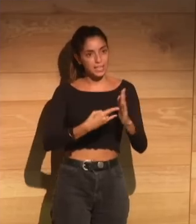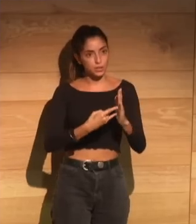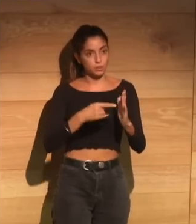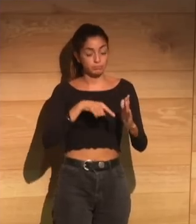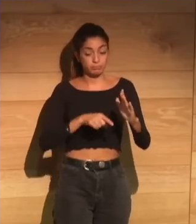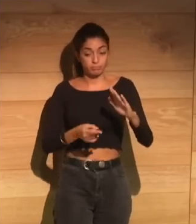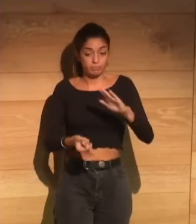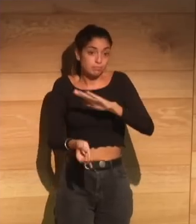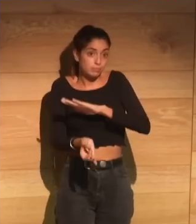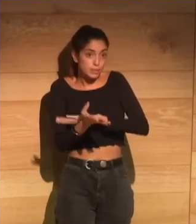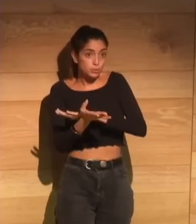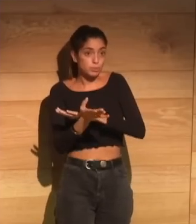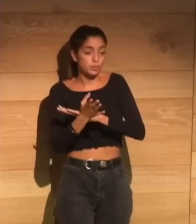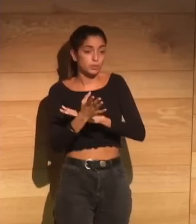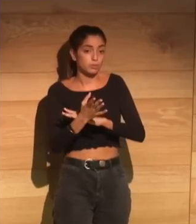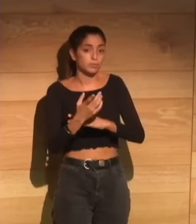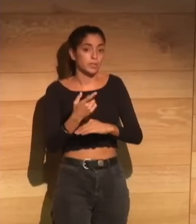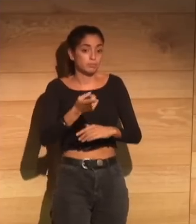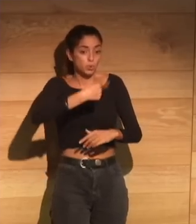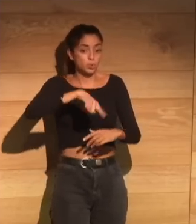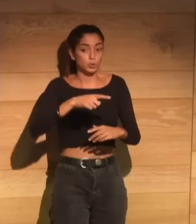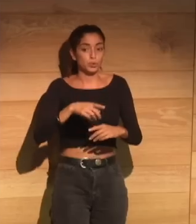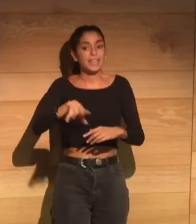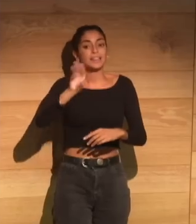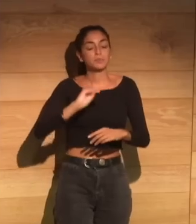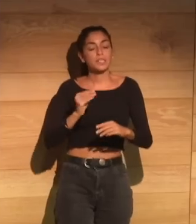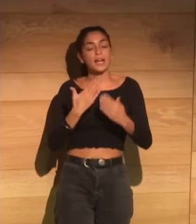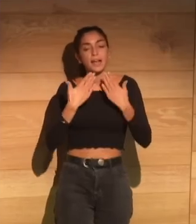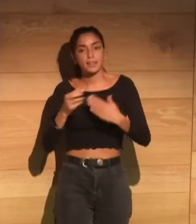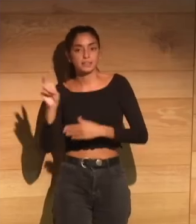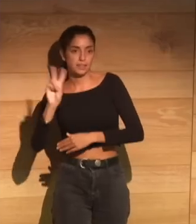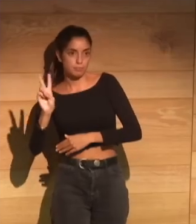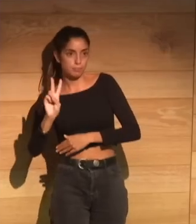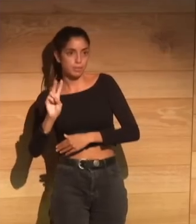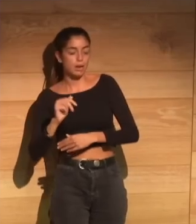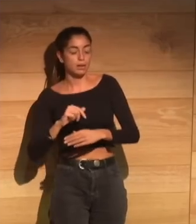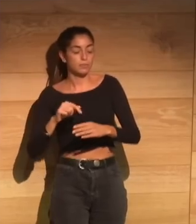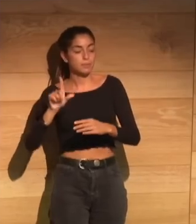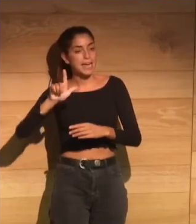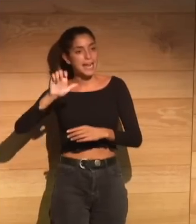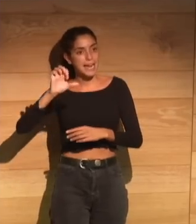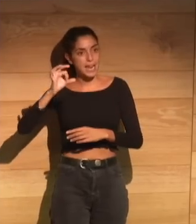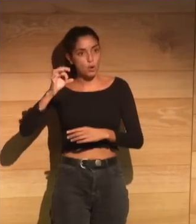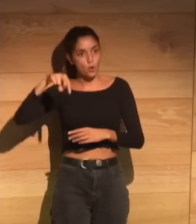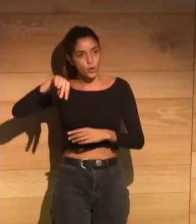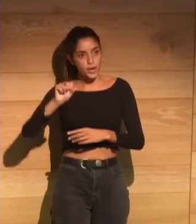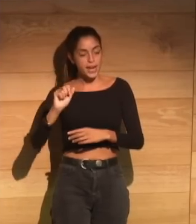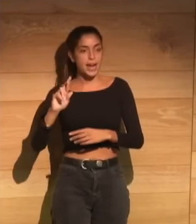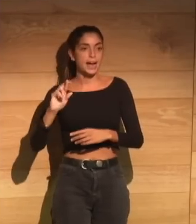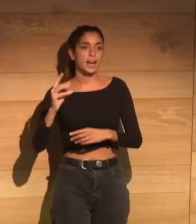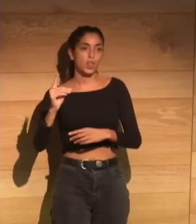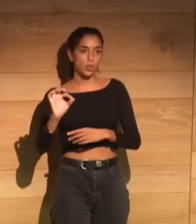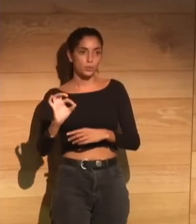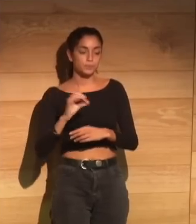descubierto, o por lo menos así nos ha llegado a nosotros por Leonardo, que es tan elemental como